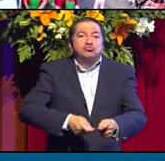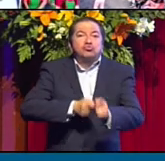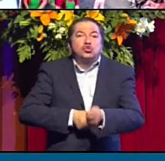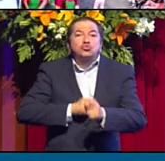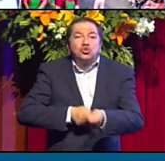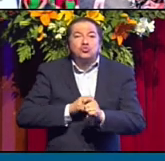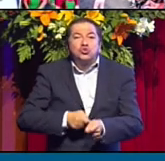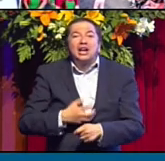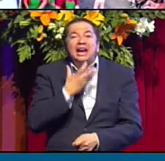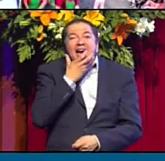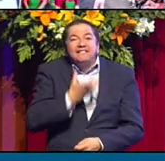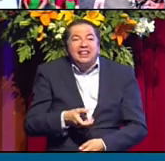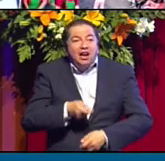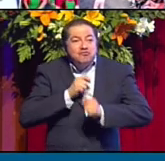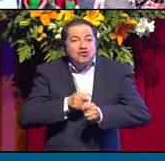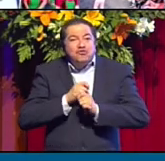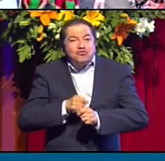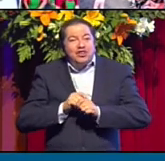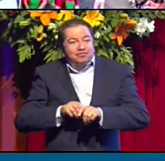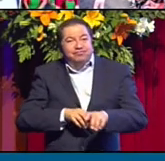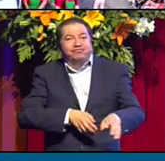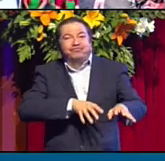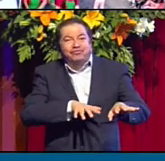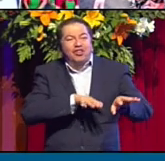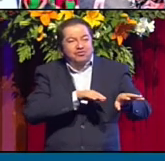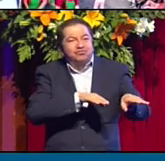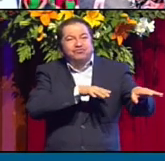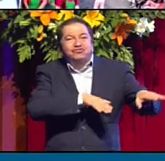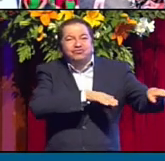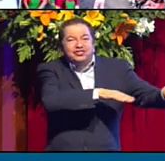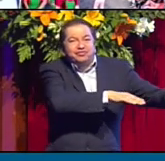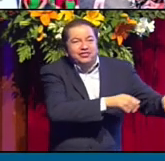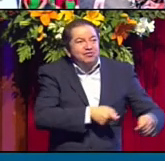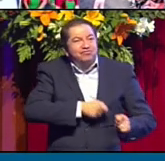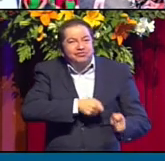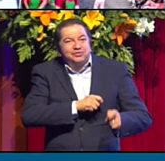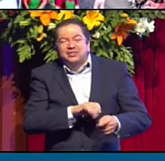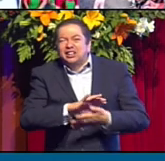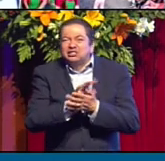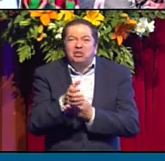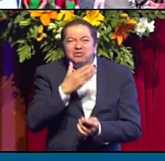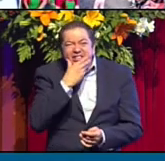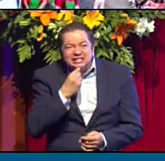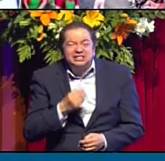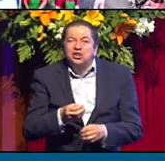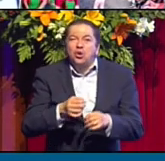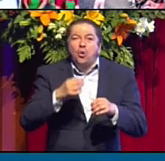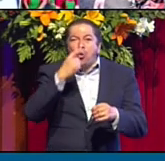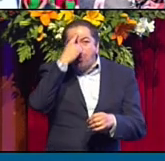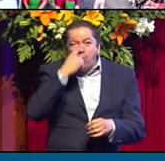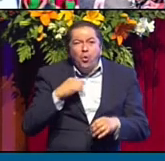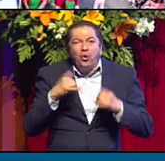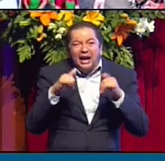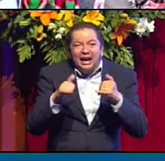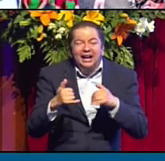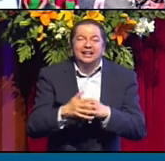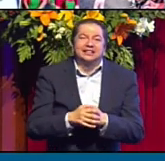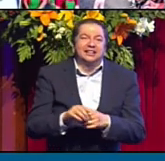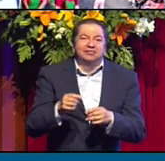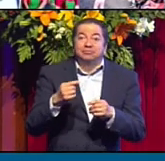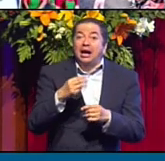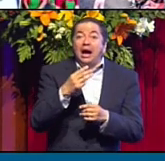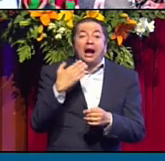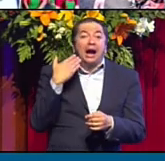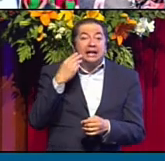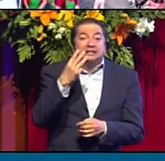tuvo un costo entre todas las cosas que hicimos, pascuero, trineo, golosina, juguete y todas esas cosas, casi de 30 millones de